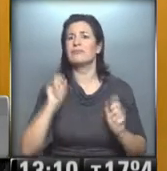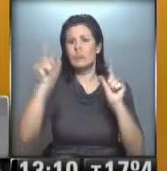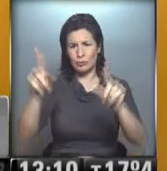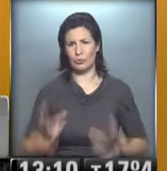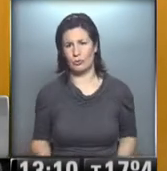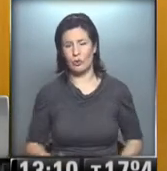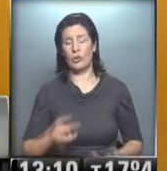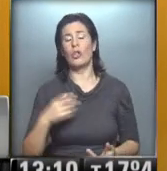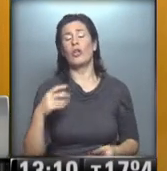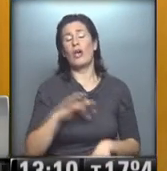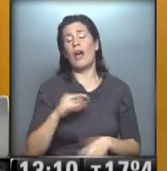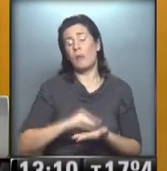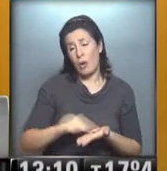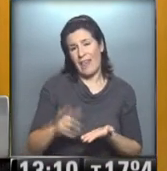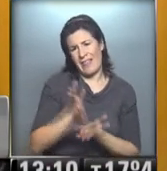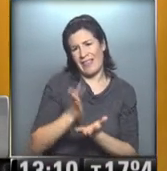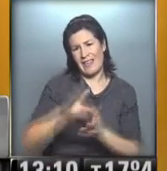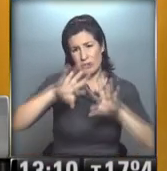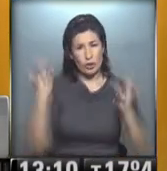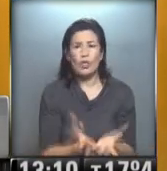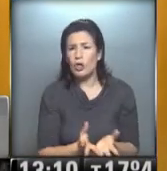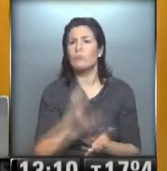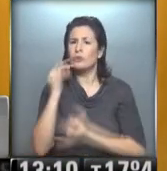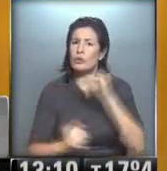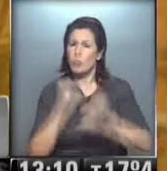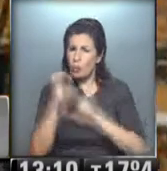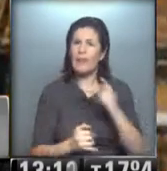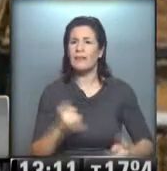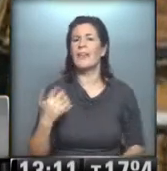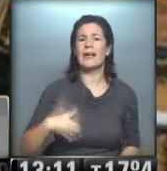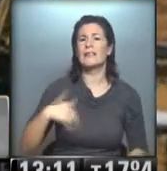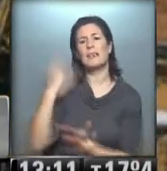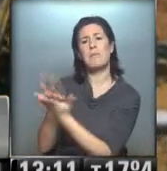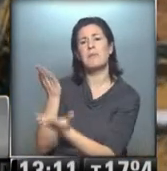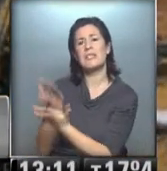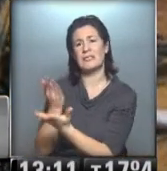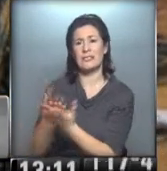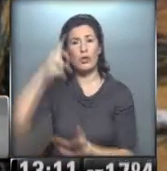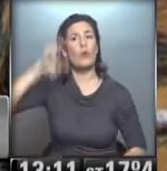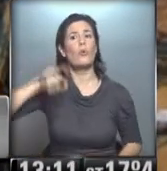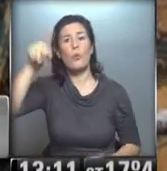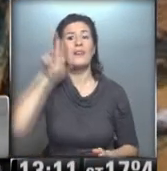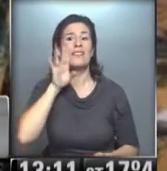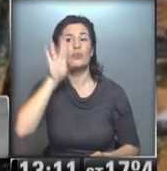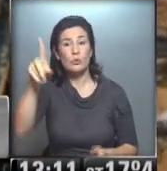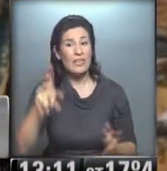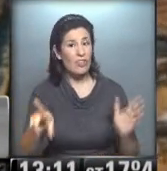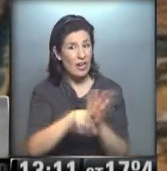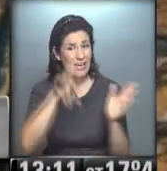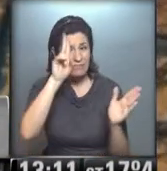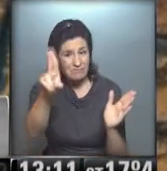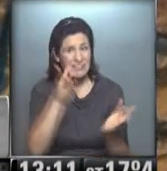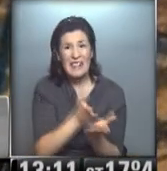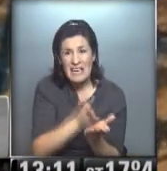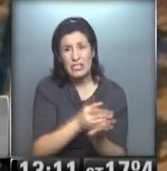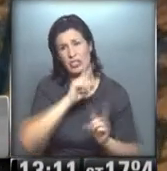stella maris vio acá analiza la presentación y dijo que el fallo de griesa no se ajusta a derecho un juicio tiene que